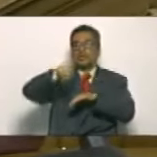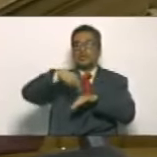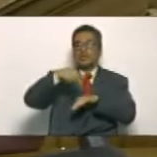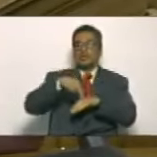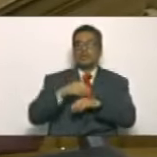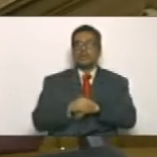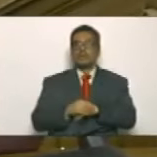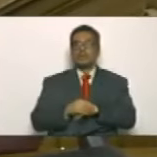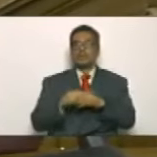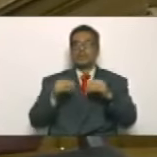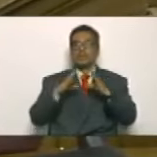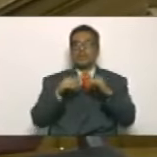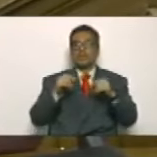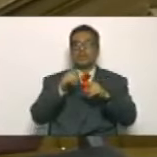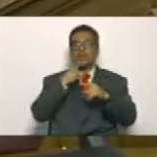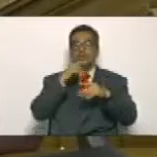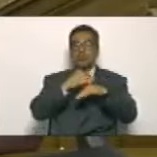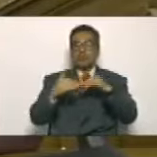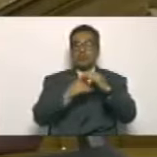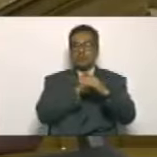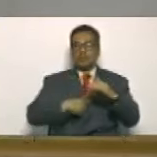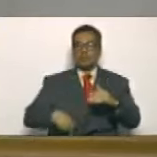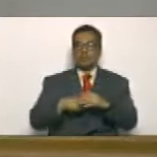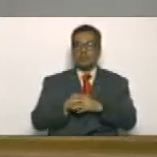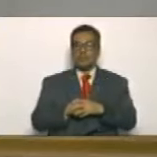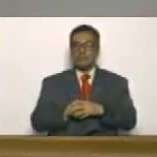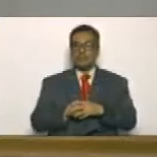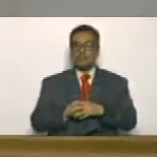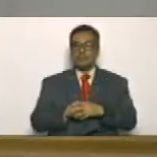Asamblea Nacional. Es todo, ciudadano vicepresidente.